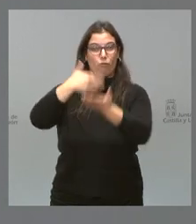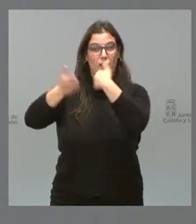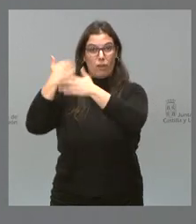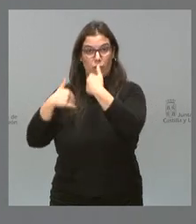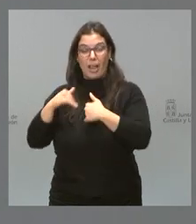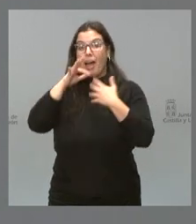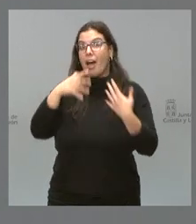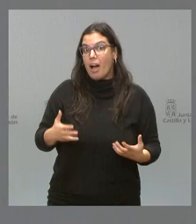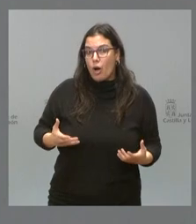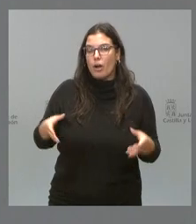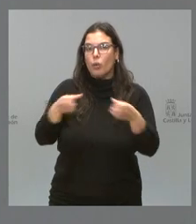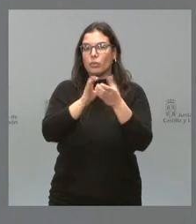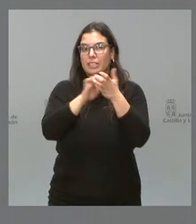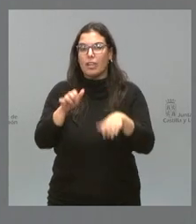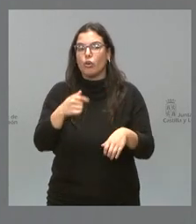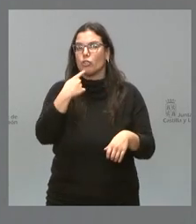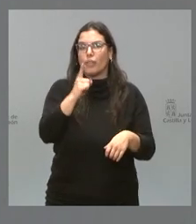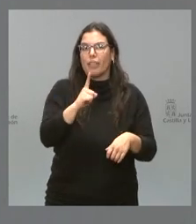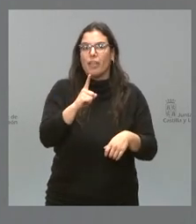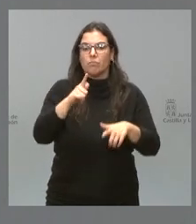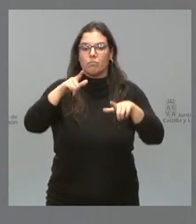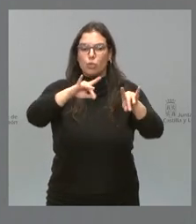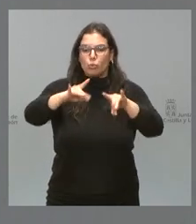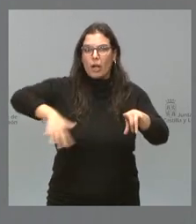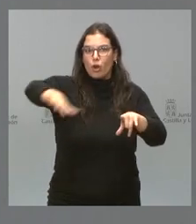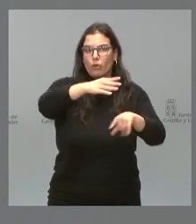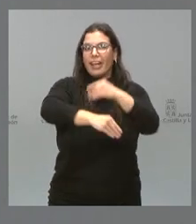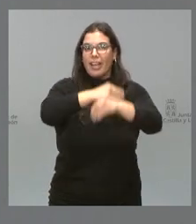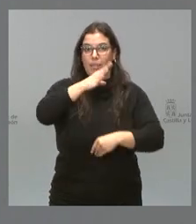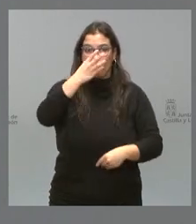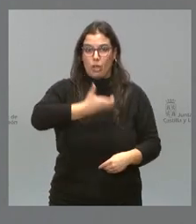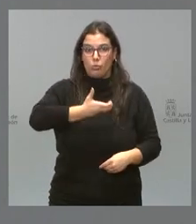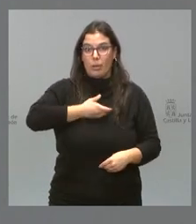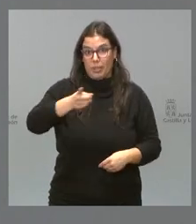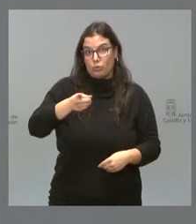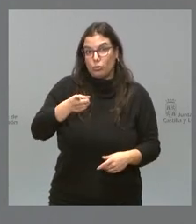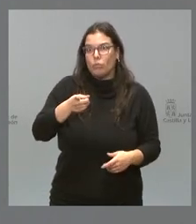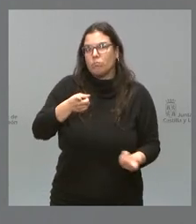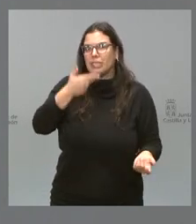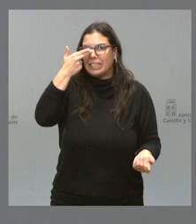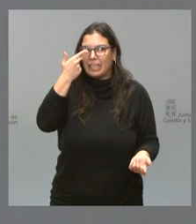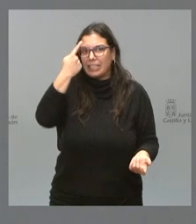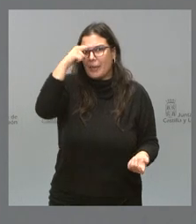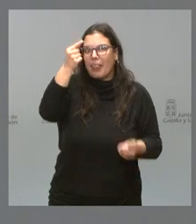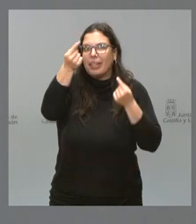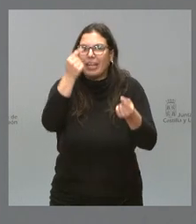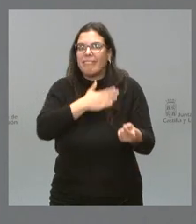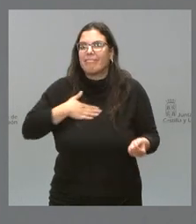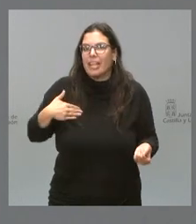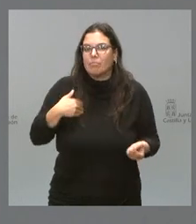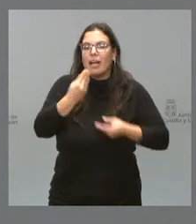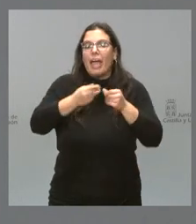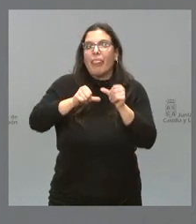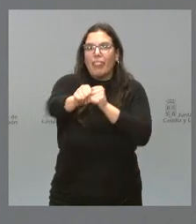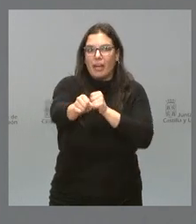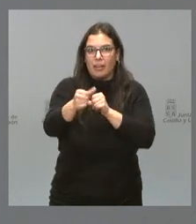que se va a hacer con esos suelos porque el alcalde de cubillos del sin estaba muy interesado también en conocer los detalles de qué es lo que se